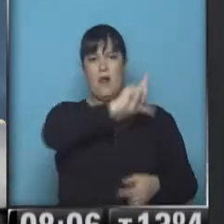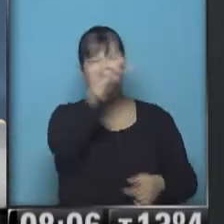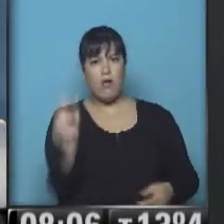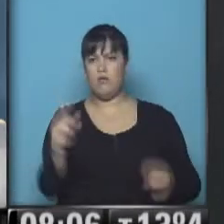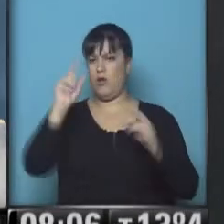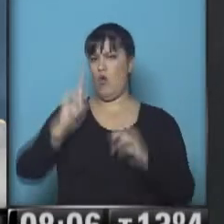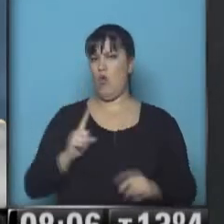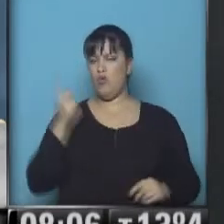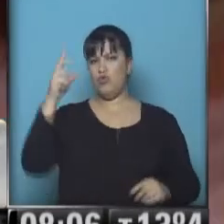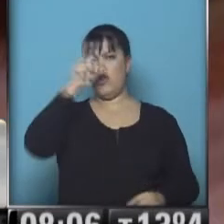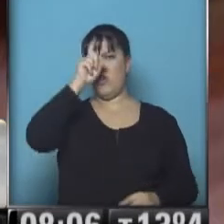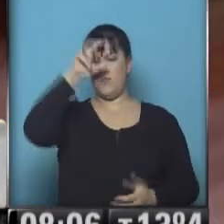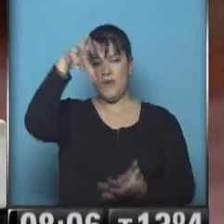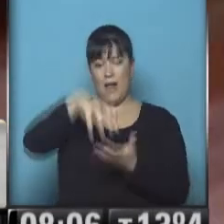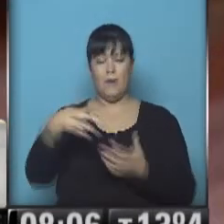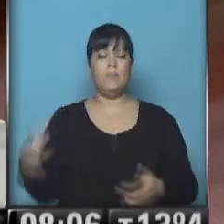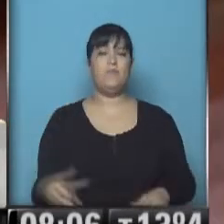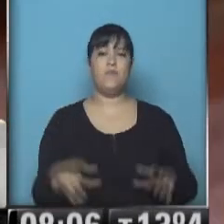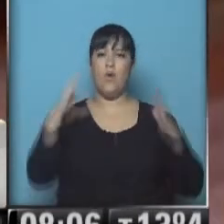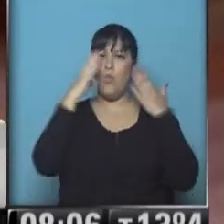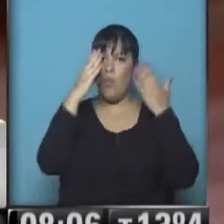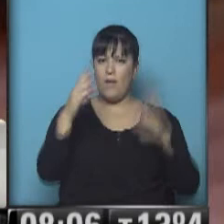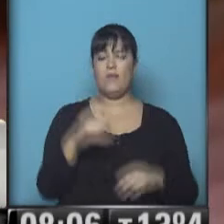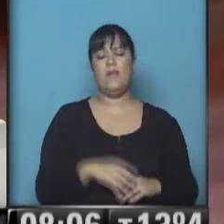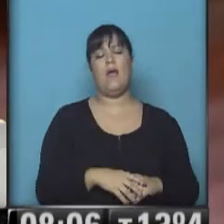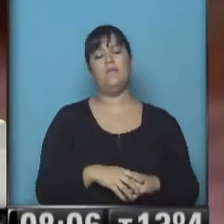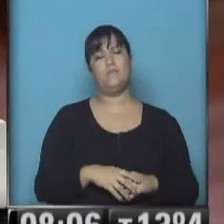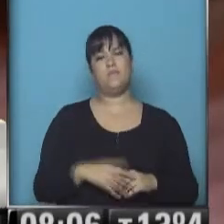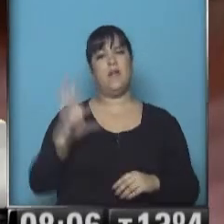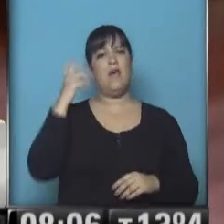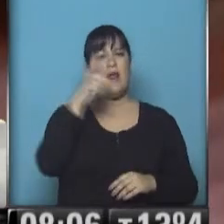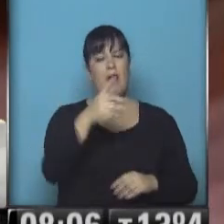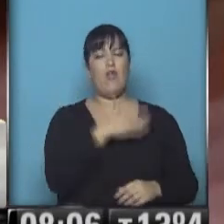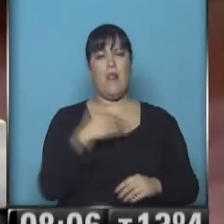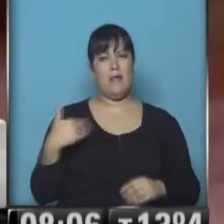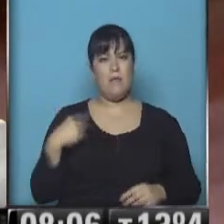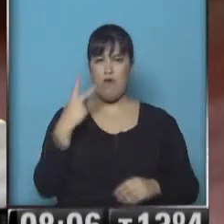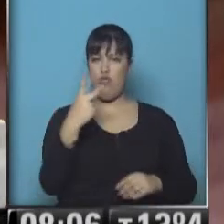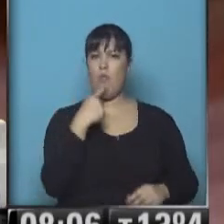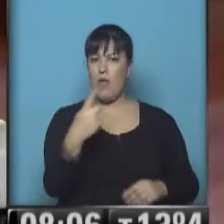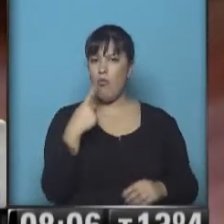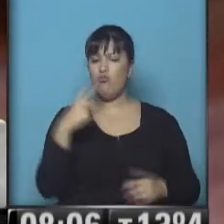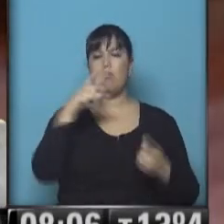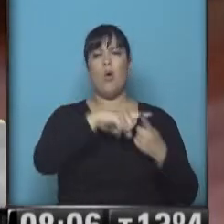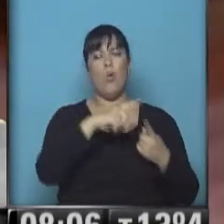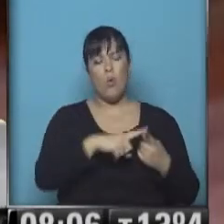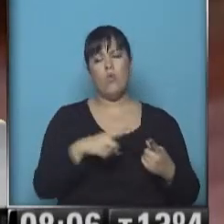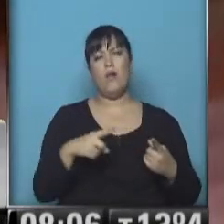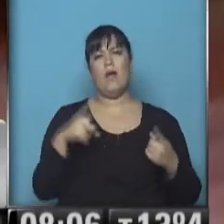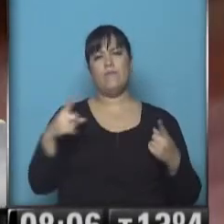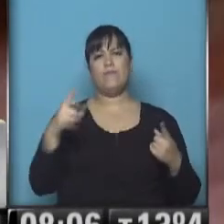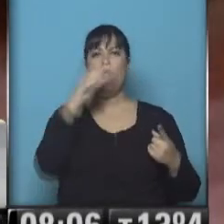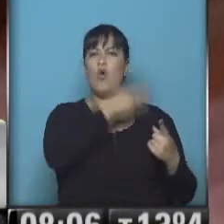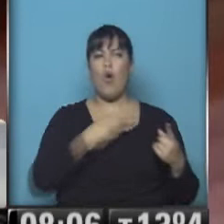Argentina. Buen día, Ministro. Javier Pasarábola, M530, la Red de las Madres. Dos preguntas. La primera tiene que ver si el